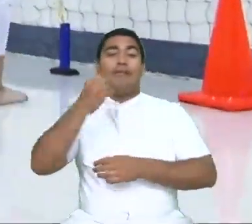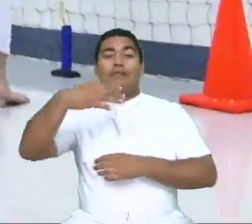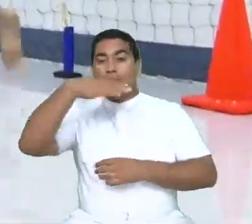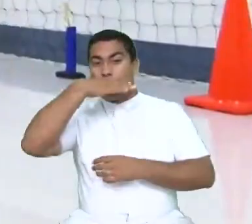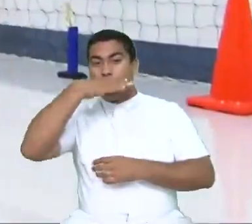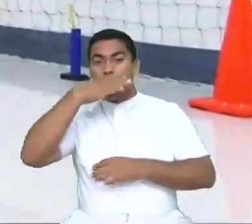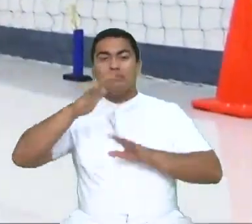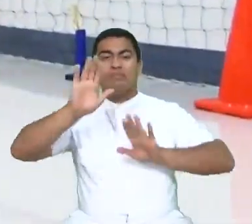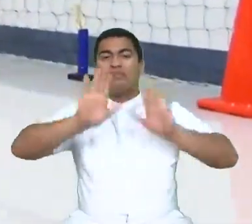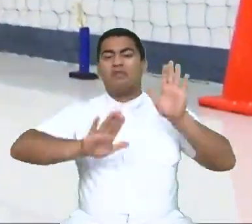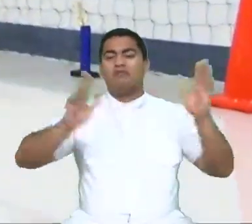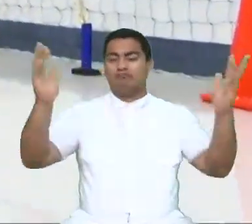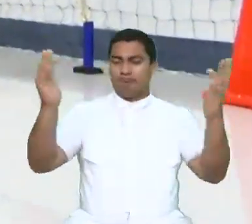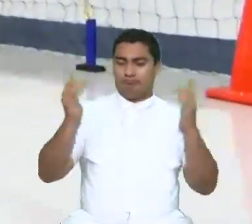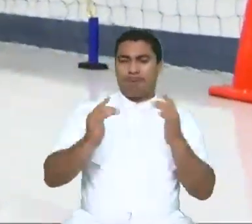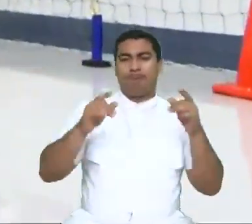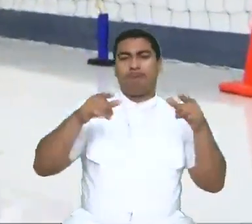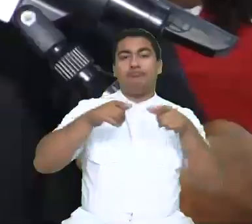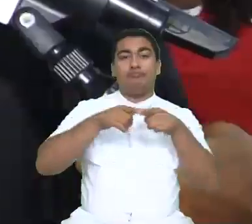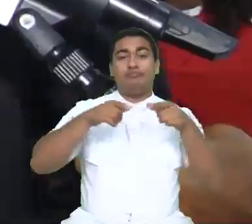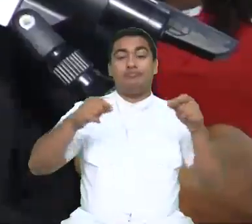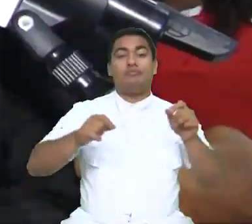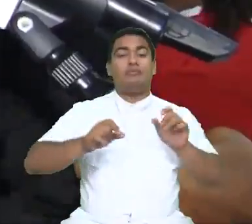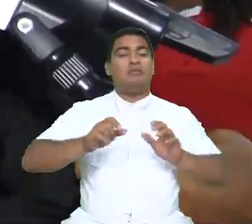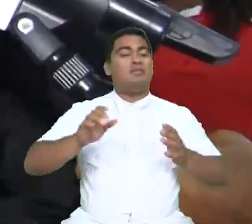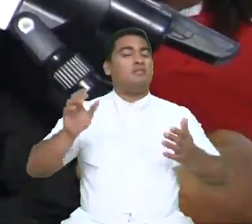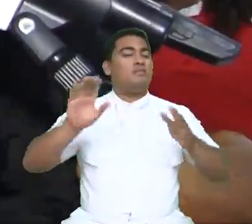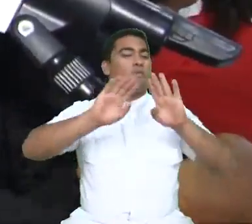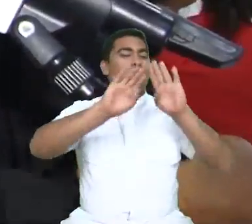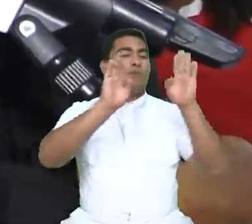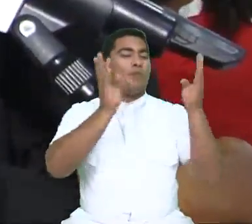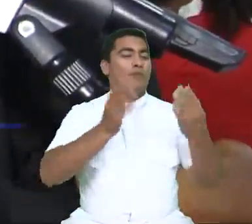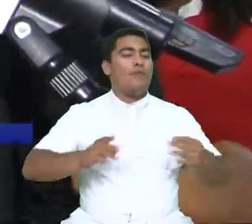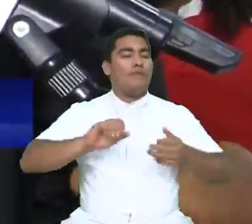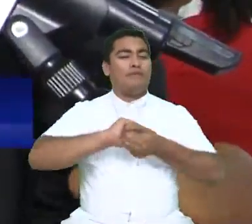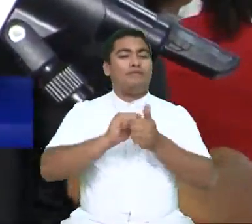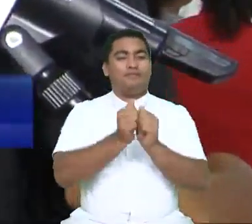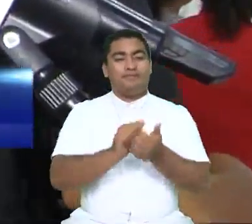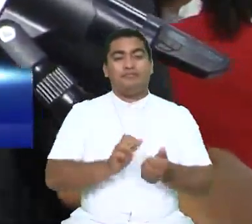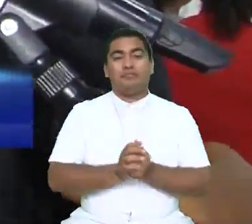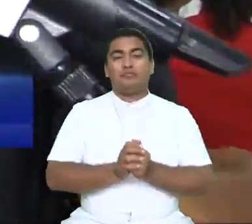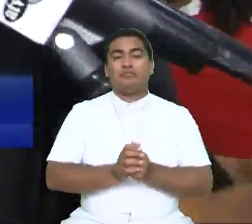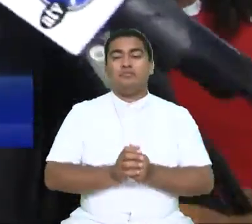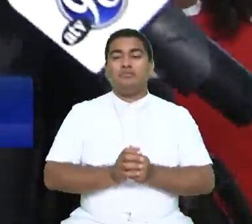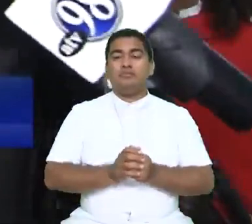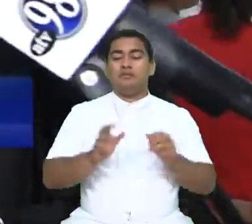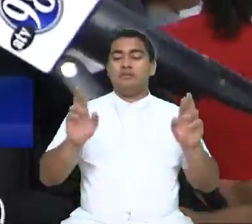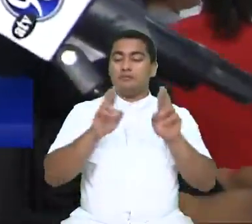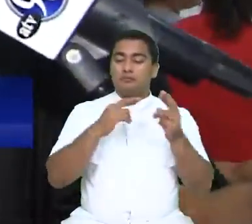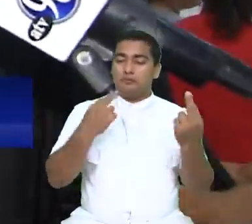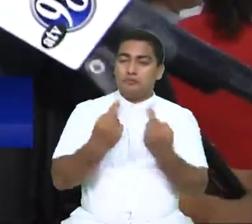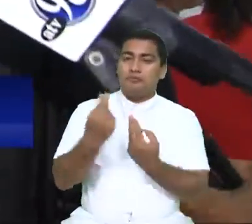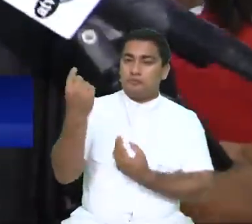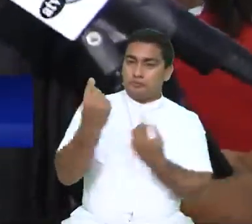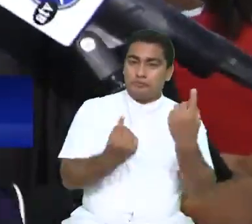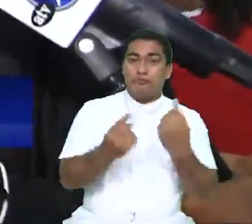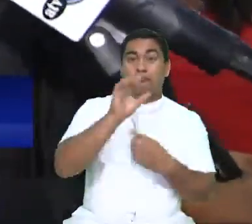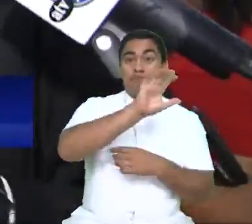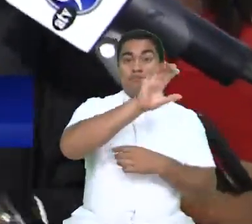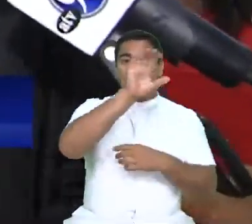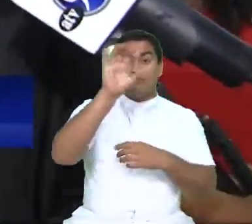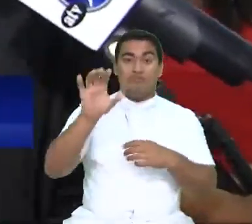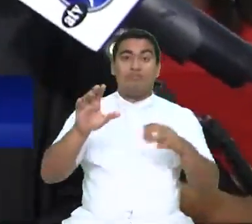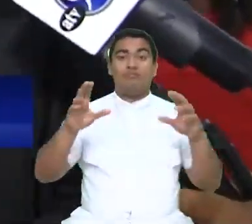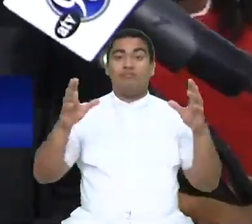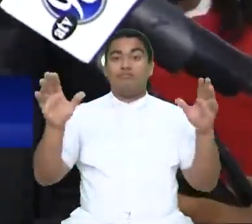viernes en el Congreso Nacional Mujer Deporte. Este congreso ratifica un sinnúmero de encuentros departamentales en